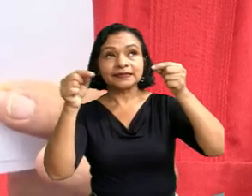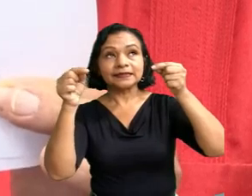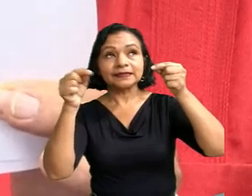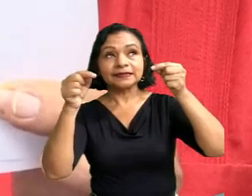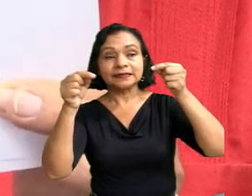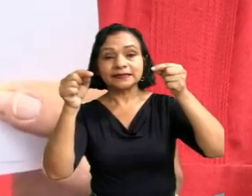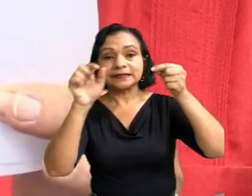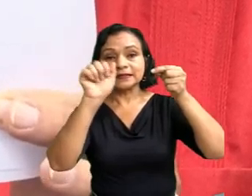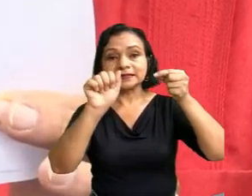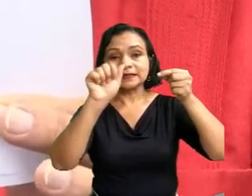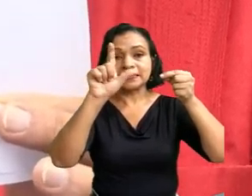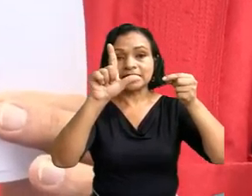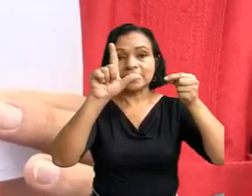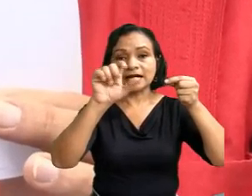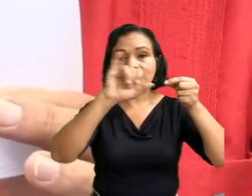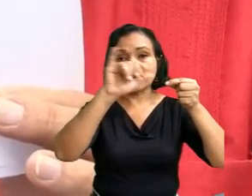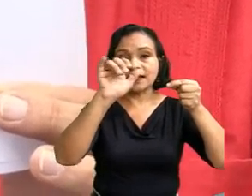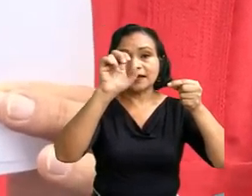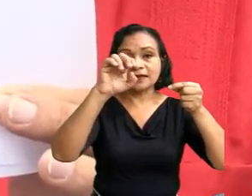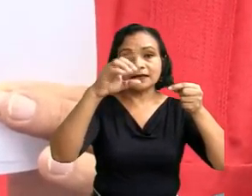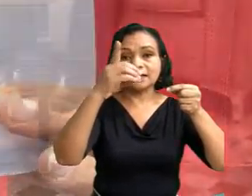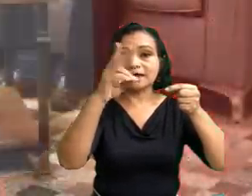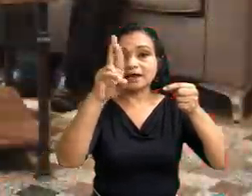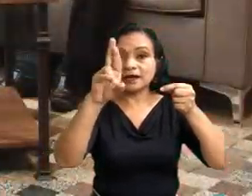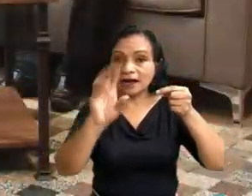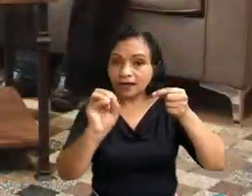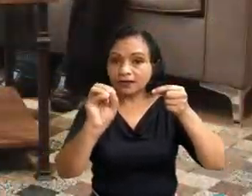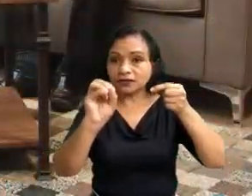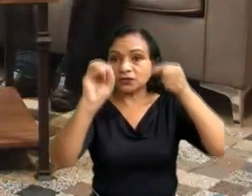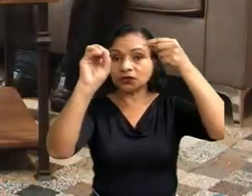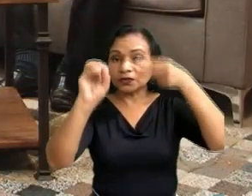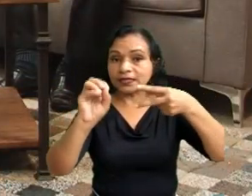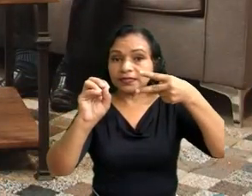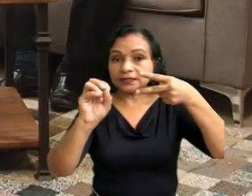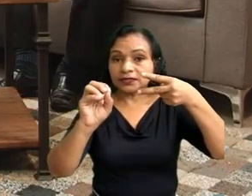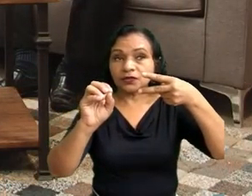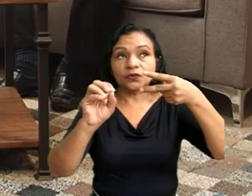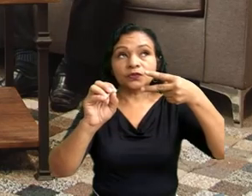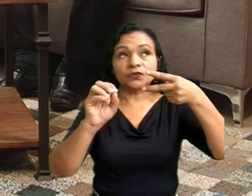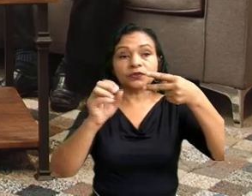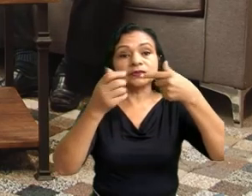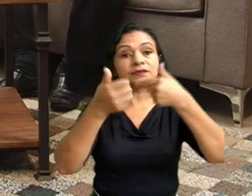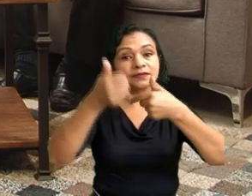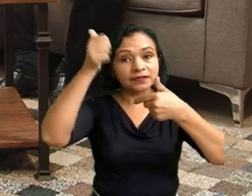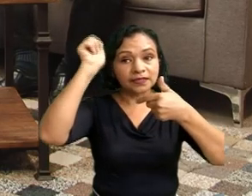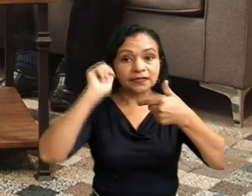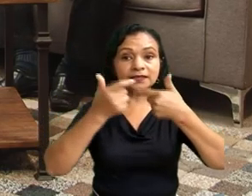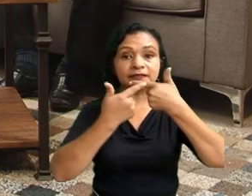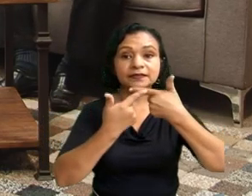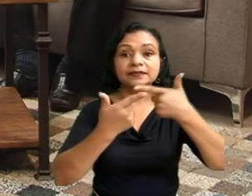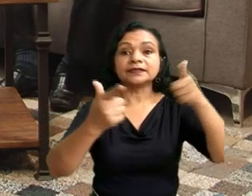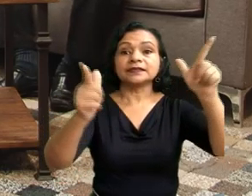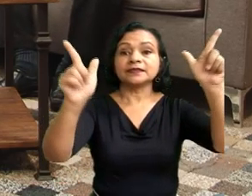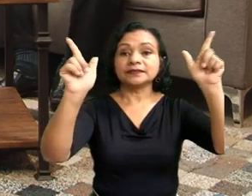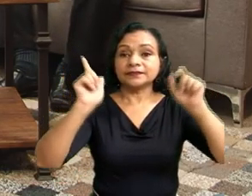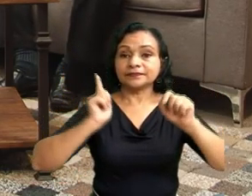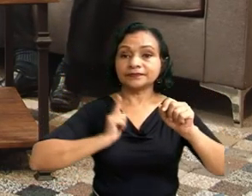moisés arauca ser el segundo de la lista de los liberados de hielo y aquí